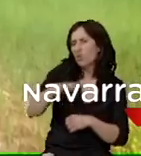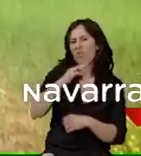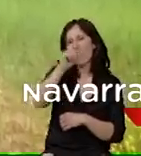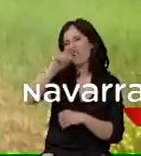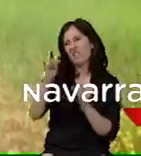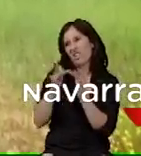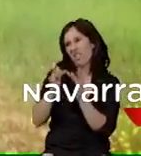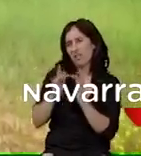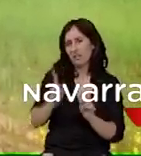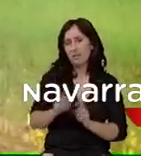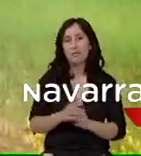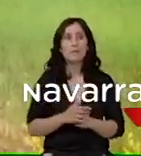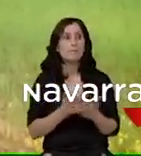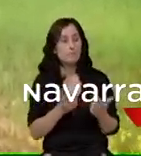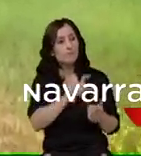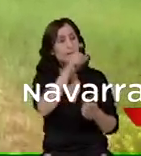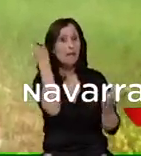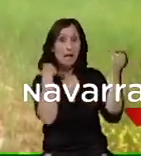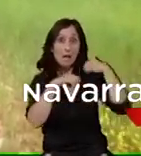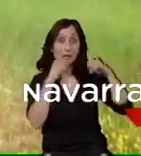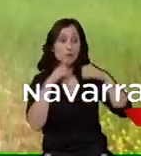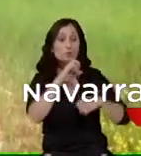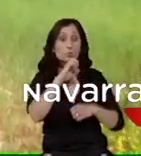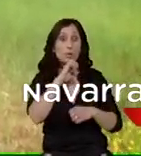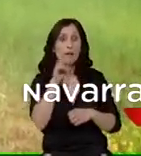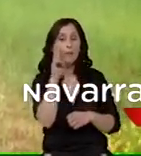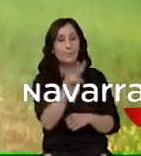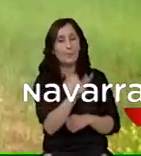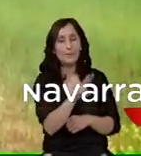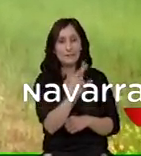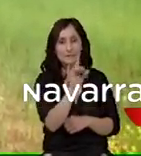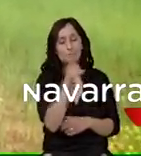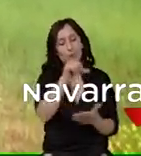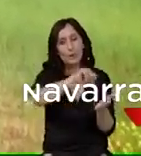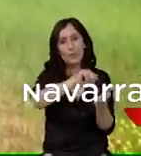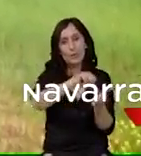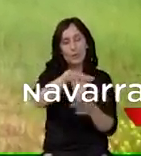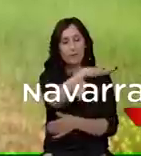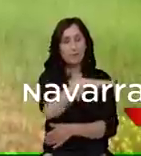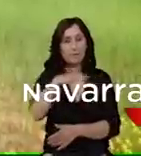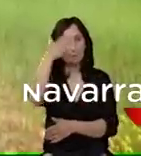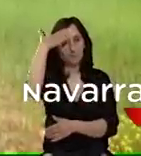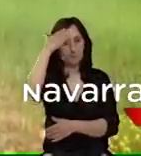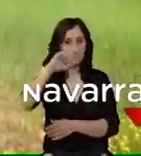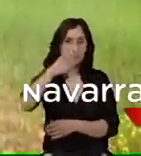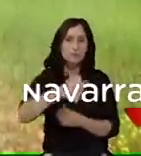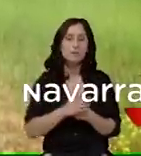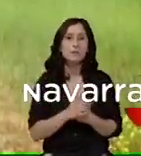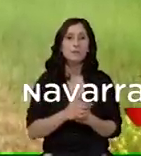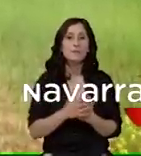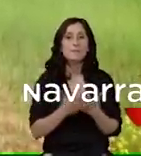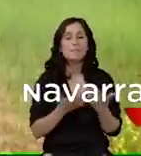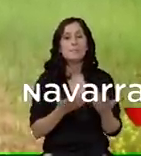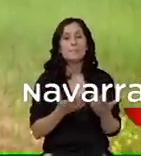los actores sí que se dejaron ver por Tudela, que es un poquito la ciudad más importante de la zona, pero